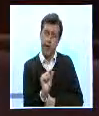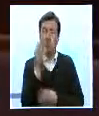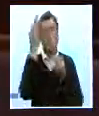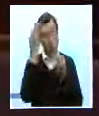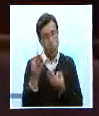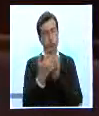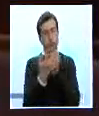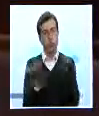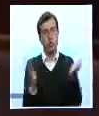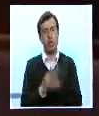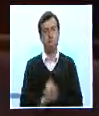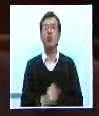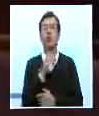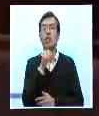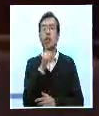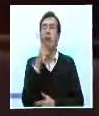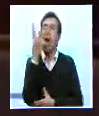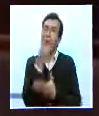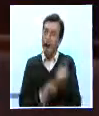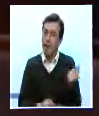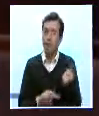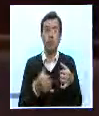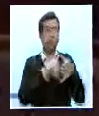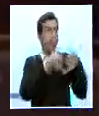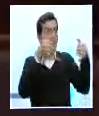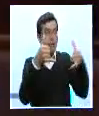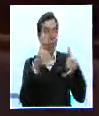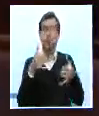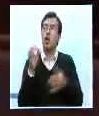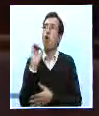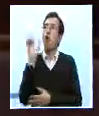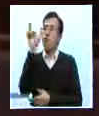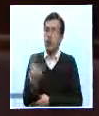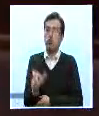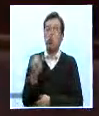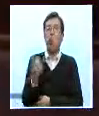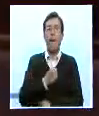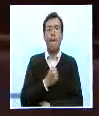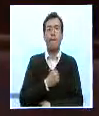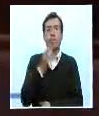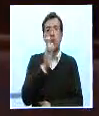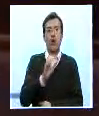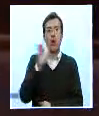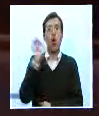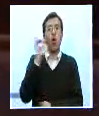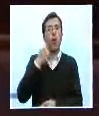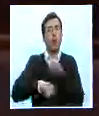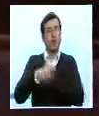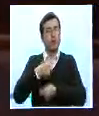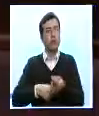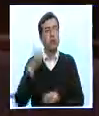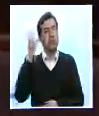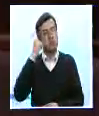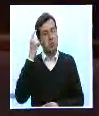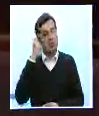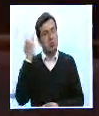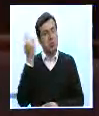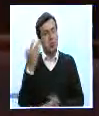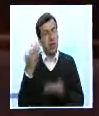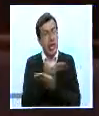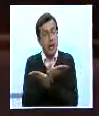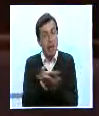prácticamente ganan ambas partes es decir quién produce quién es de artista pero además quién vende entonces yo creo que ese